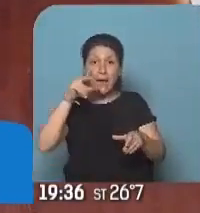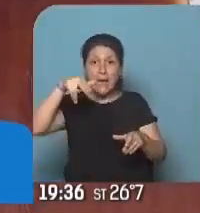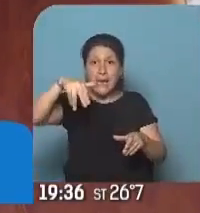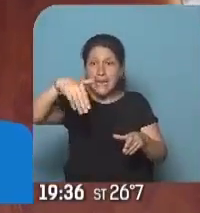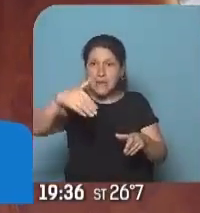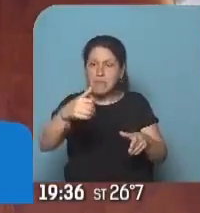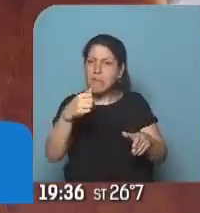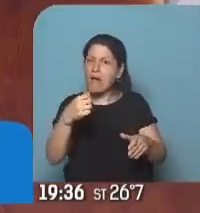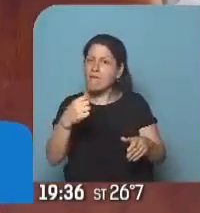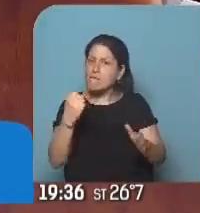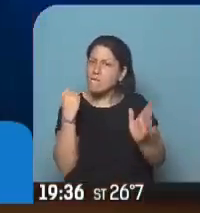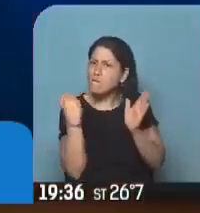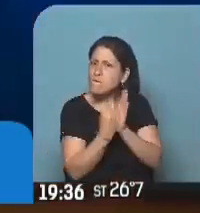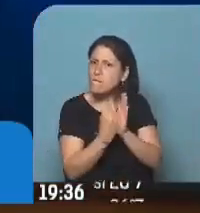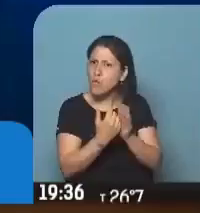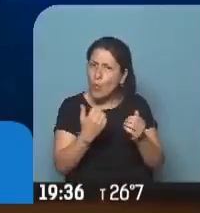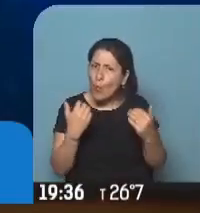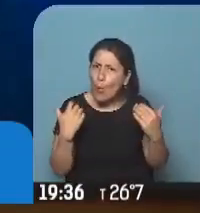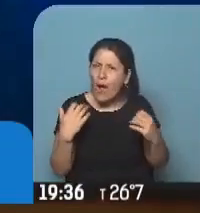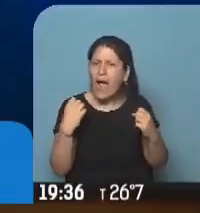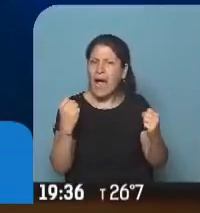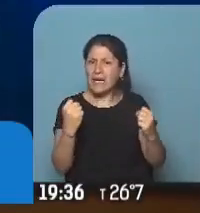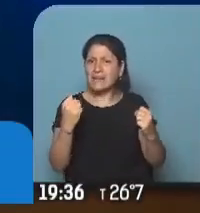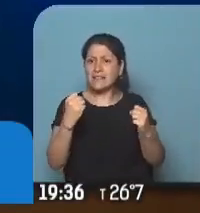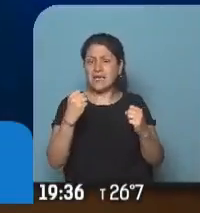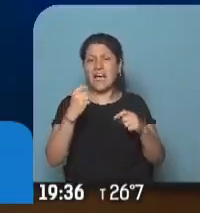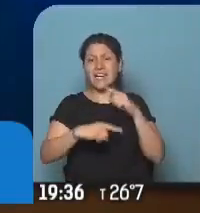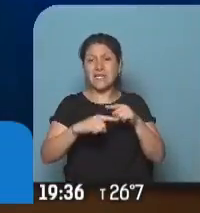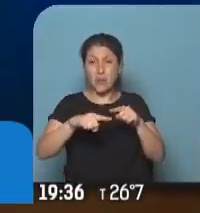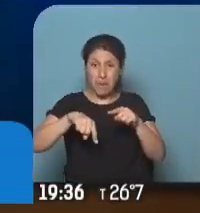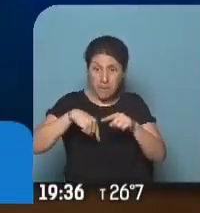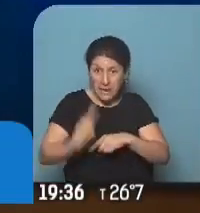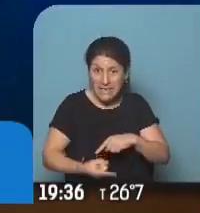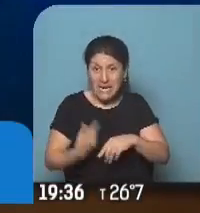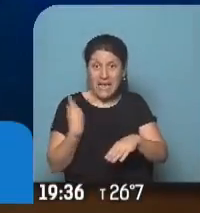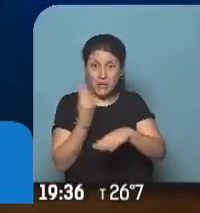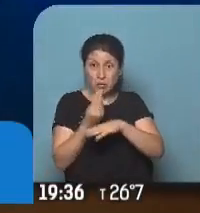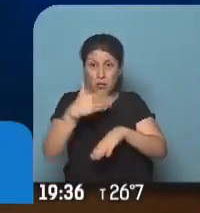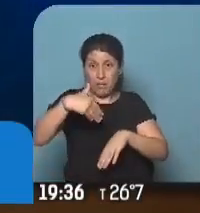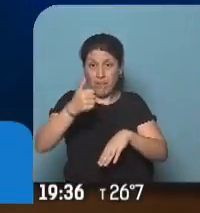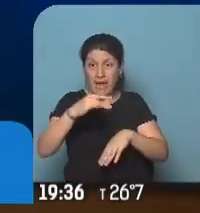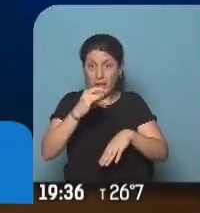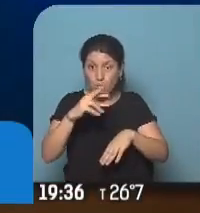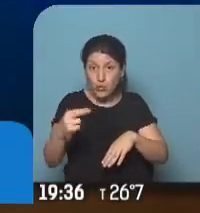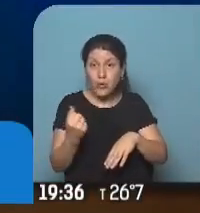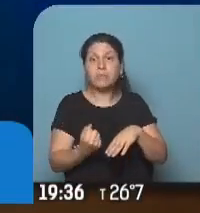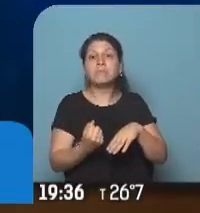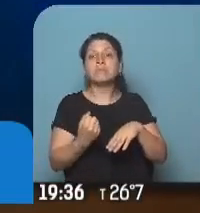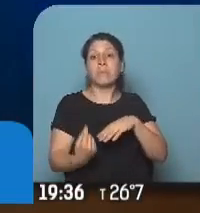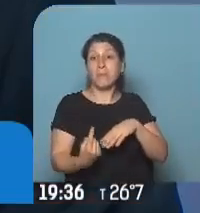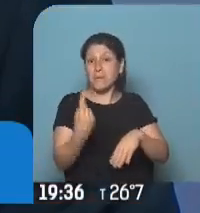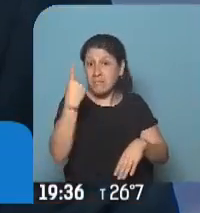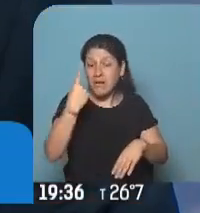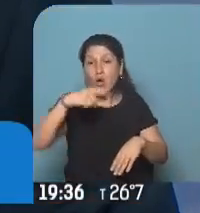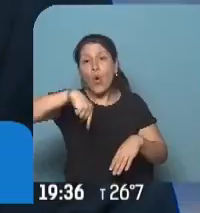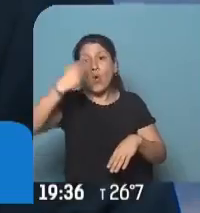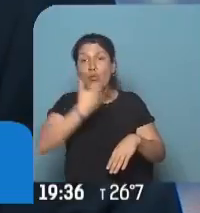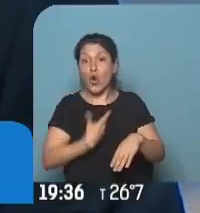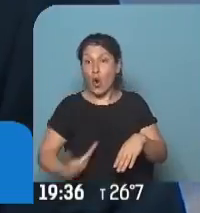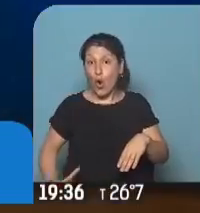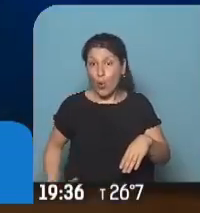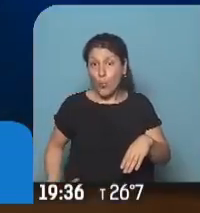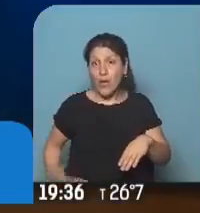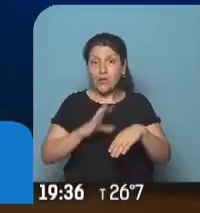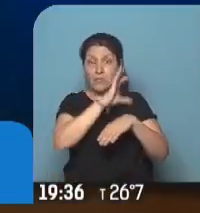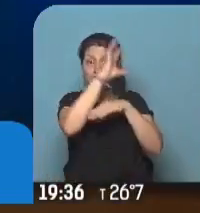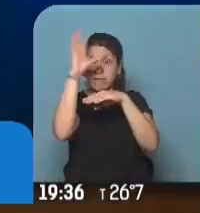dijeron con relación a la asunción de Maduro de mañana, sino que por primera vez claramente los gobiernos de la región, incluyendo